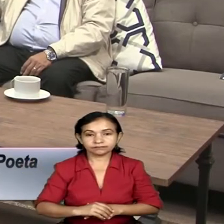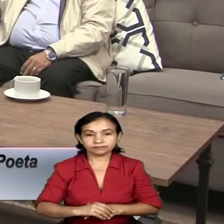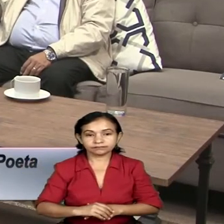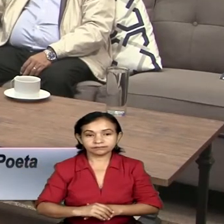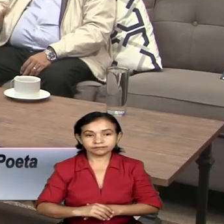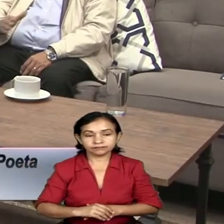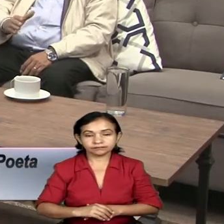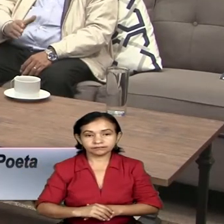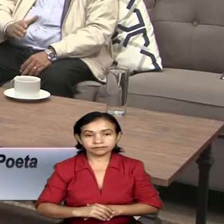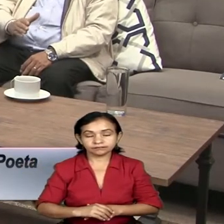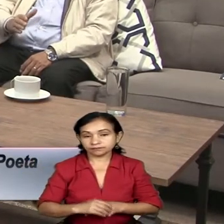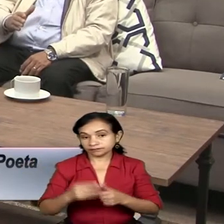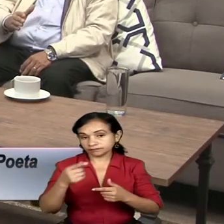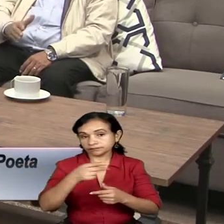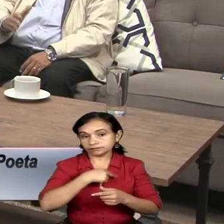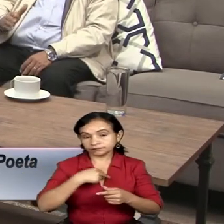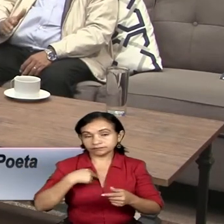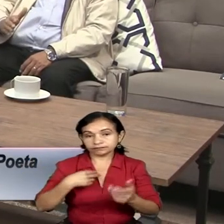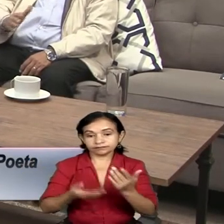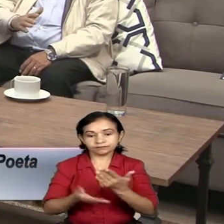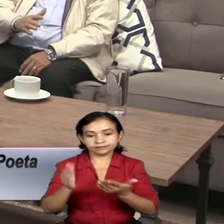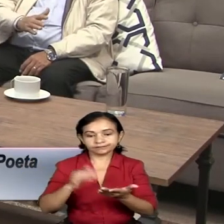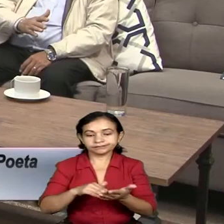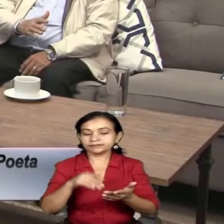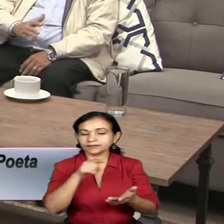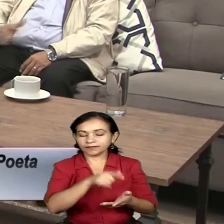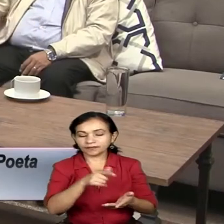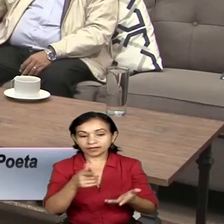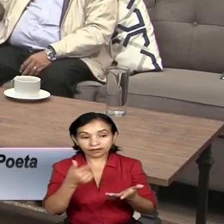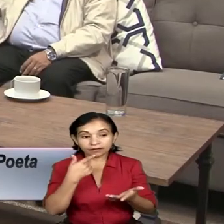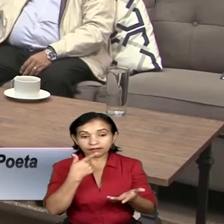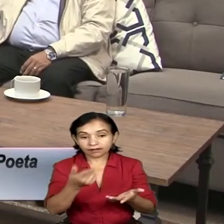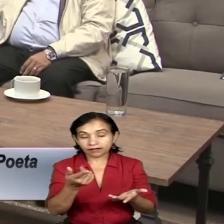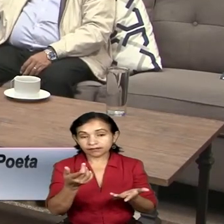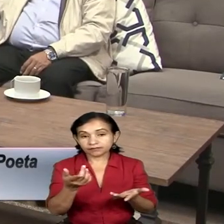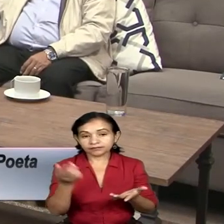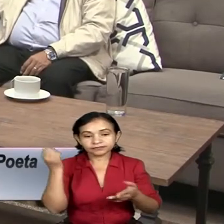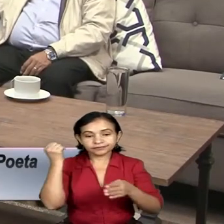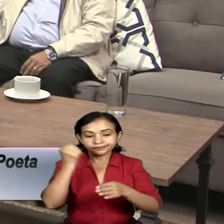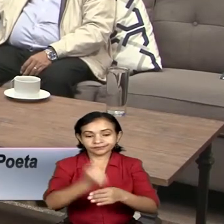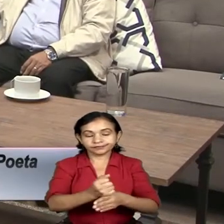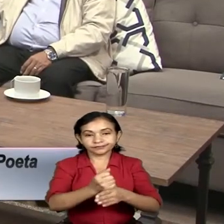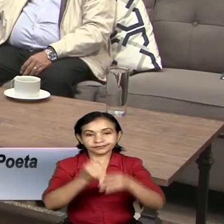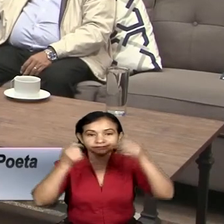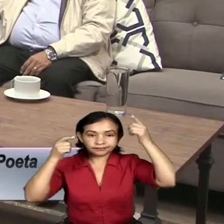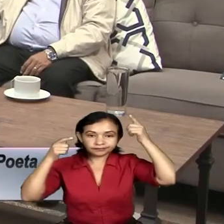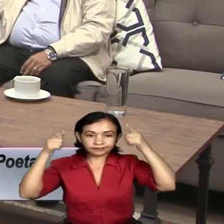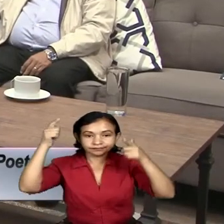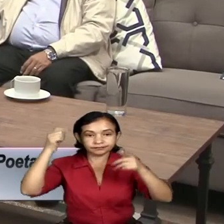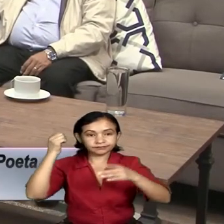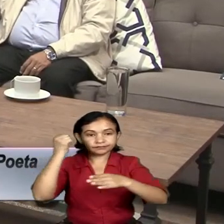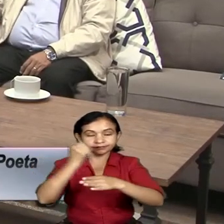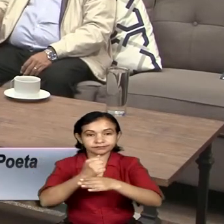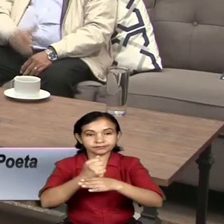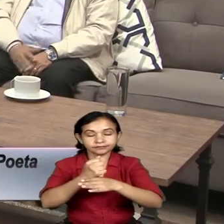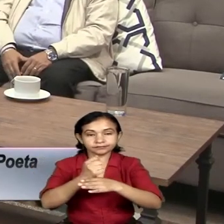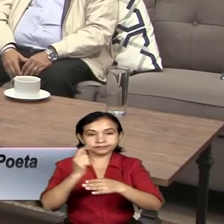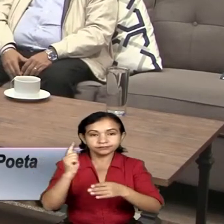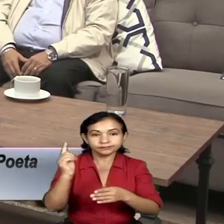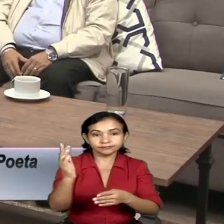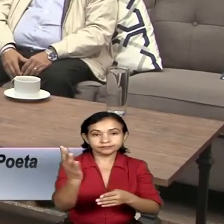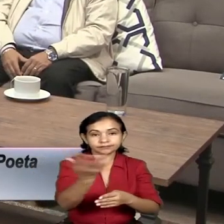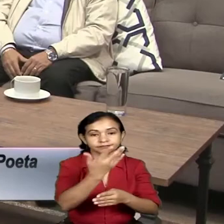Sí, porque estos vinieron a reivindicar a Sandino. Aquí matemos a Sandino de una sola vez. Y fue todo lo